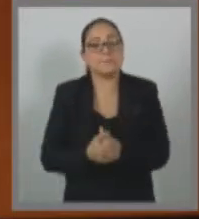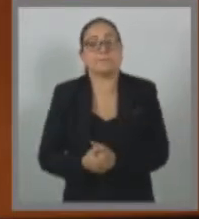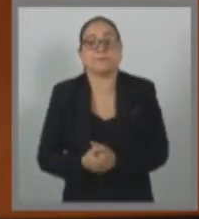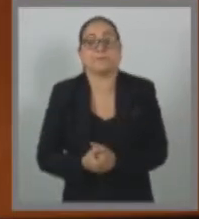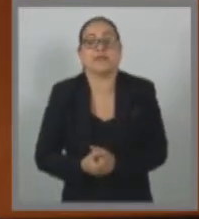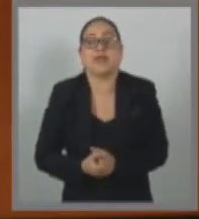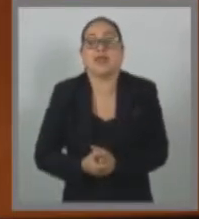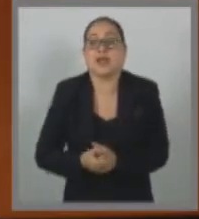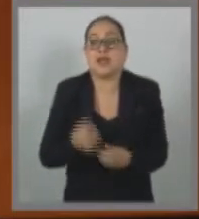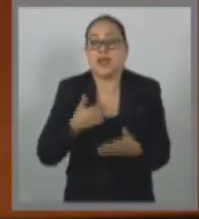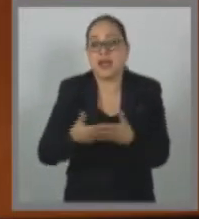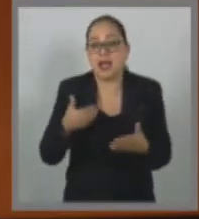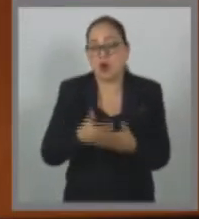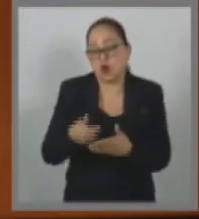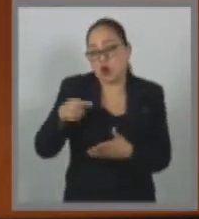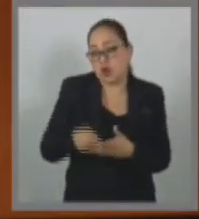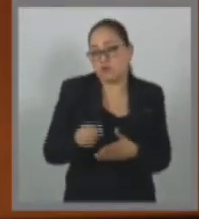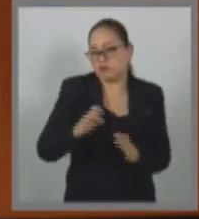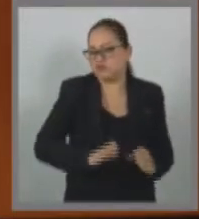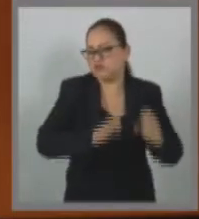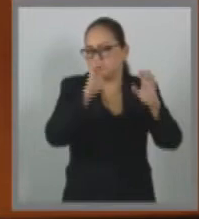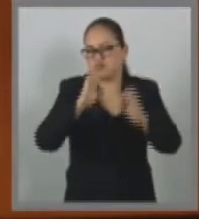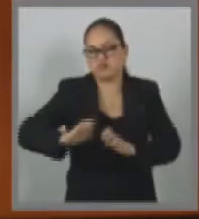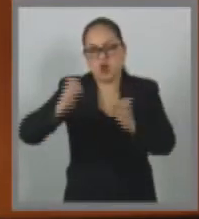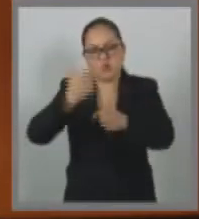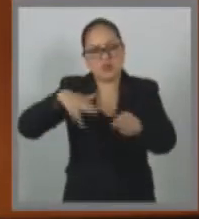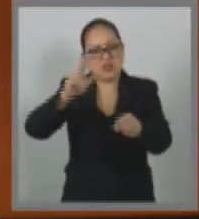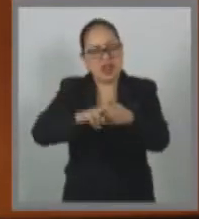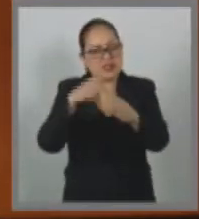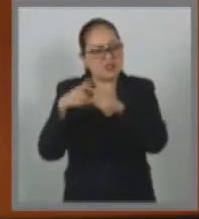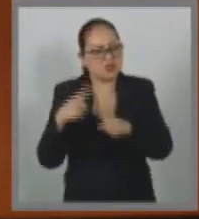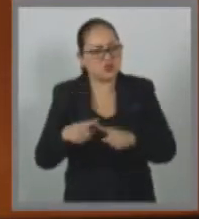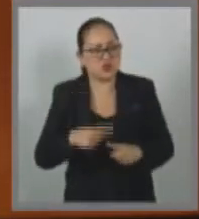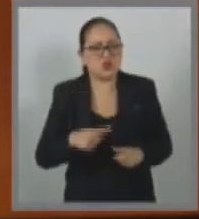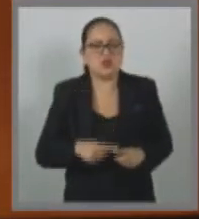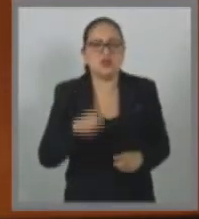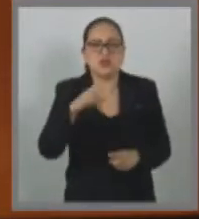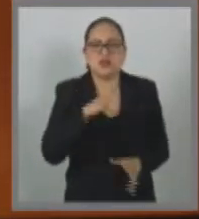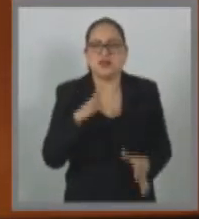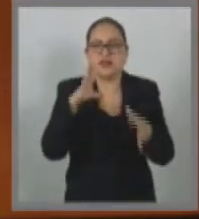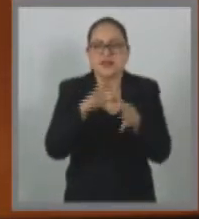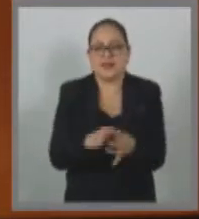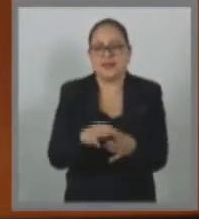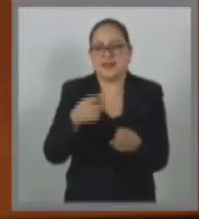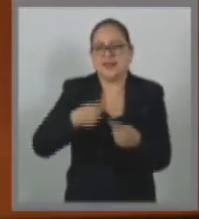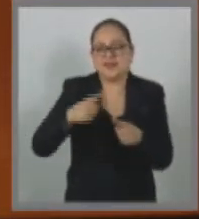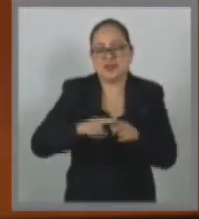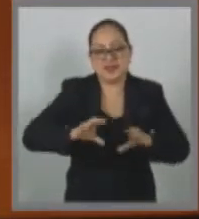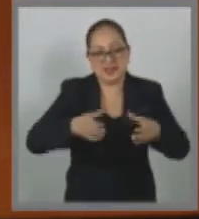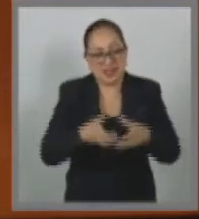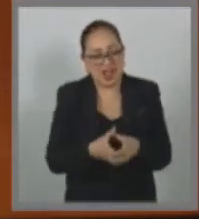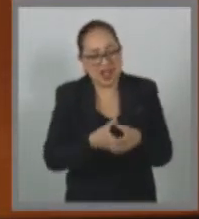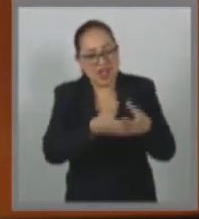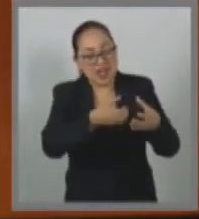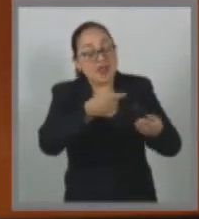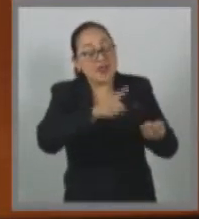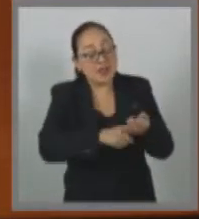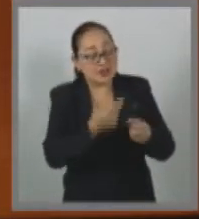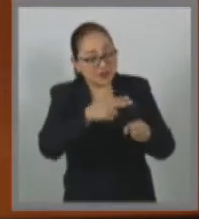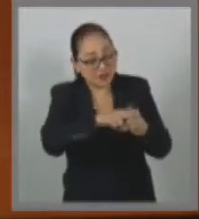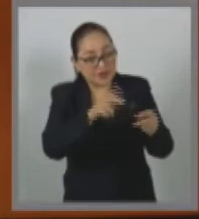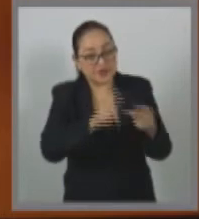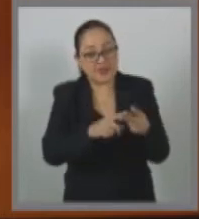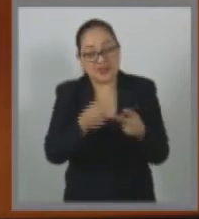Actualmente, nuestra infraestructura está representada por cerca de 6.000 unidades de medicina familiar, 360